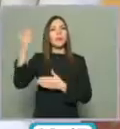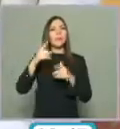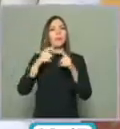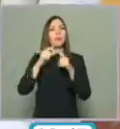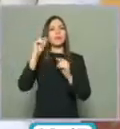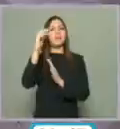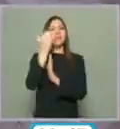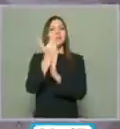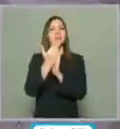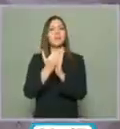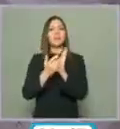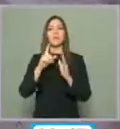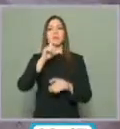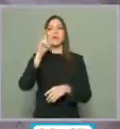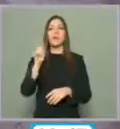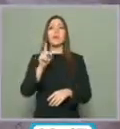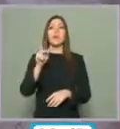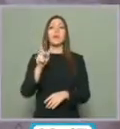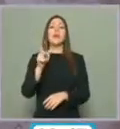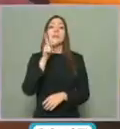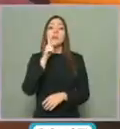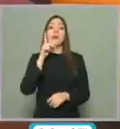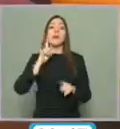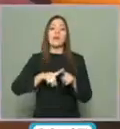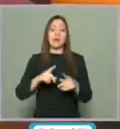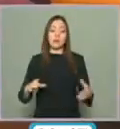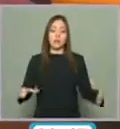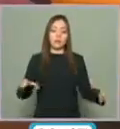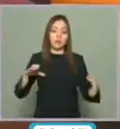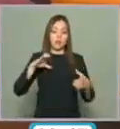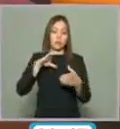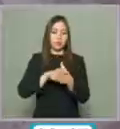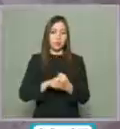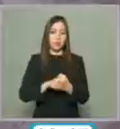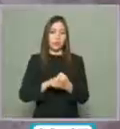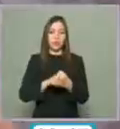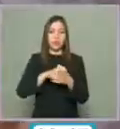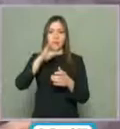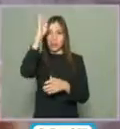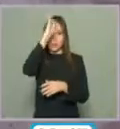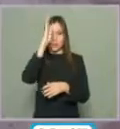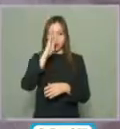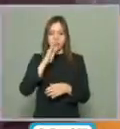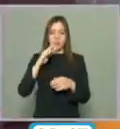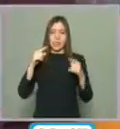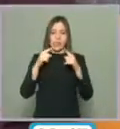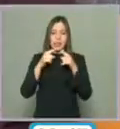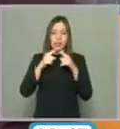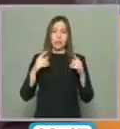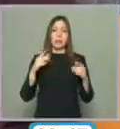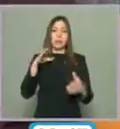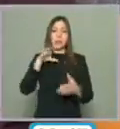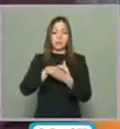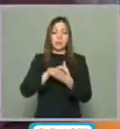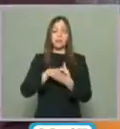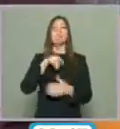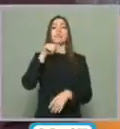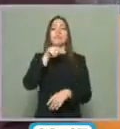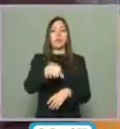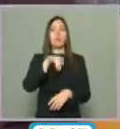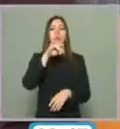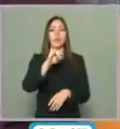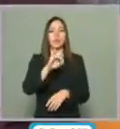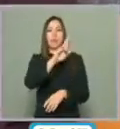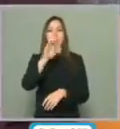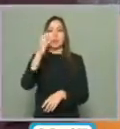Es padre aquel que se casa en santo matrimonio, ¿sí? Y lo reconoce la iglesia y el rey es el padre, digamos, el rey era como el